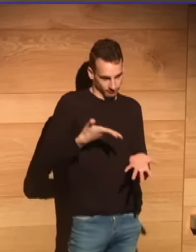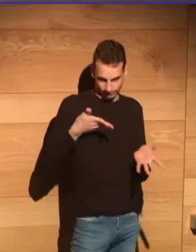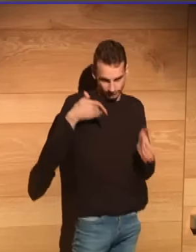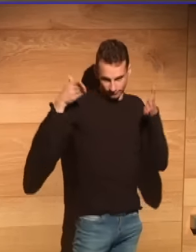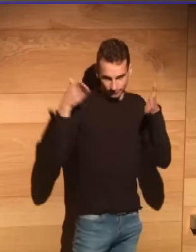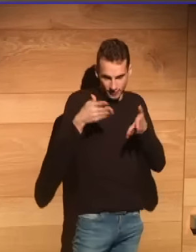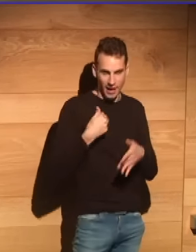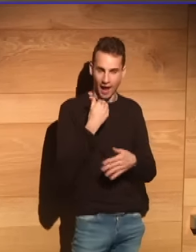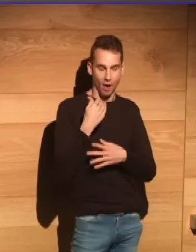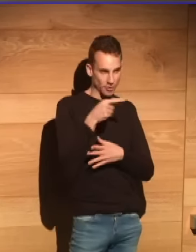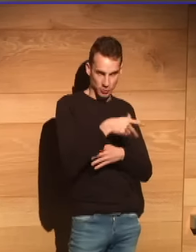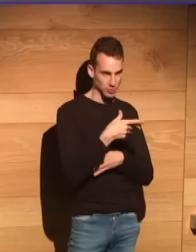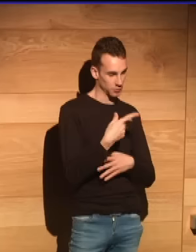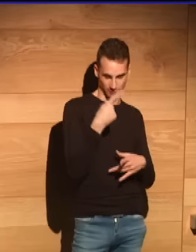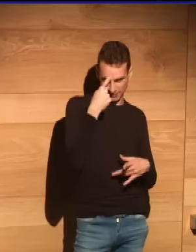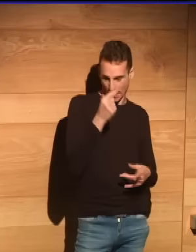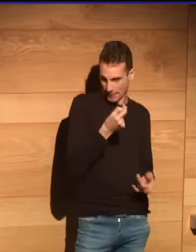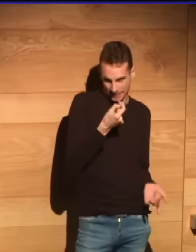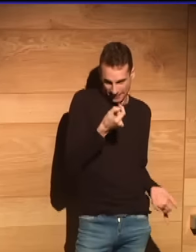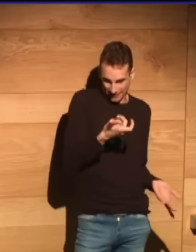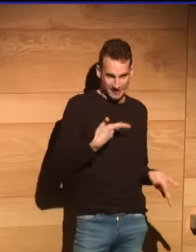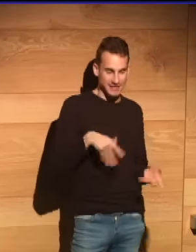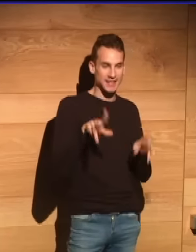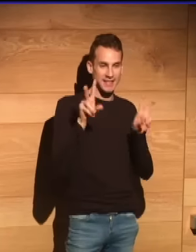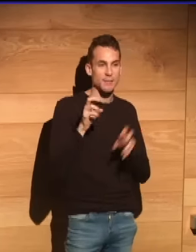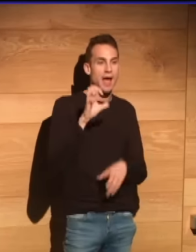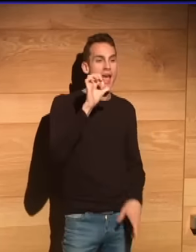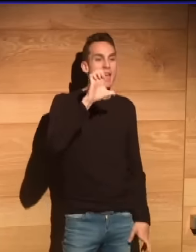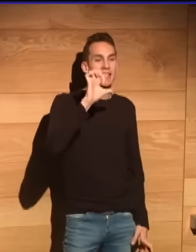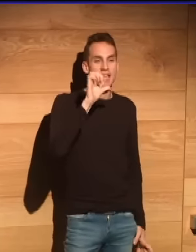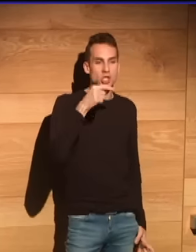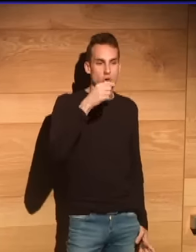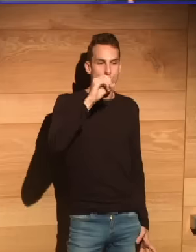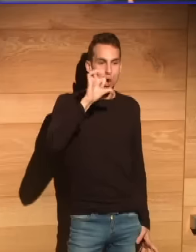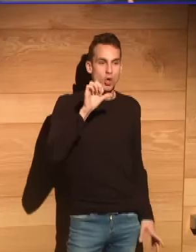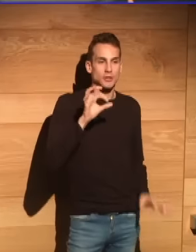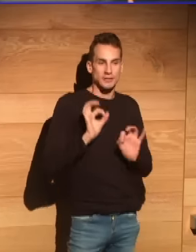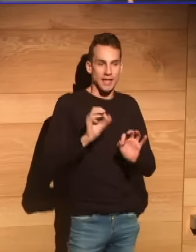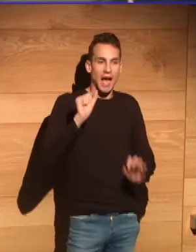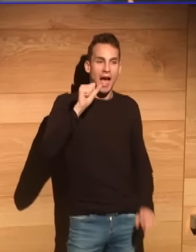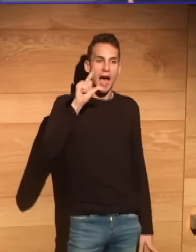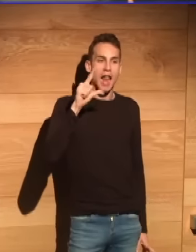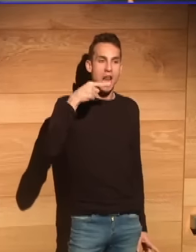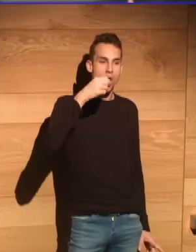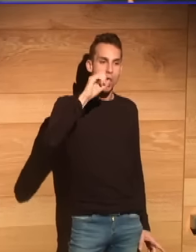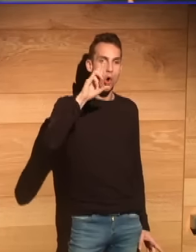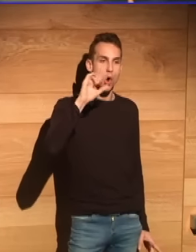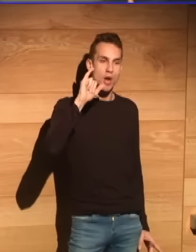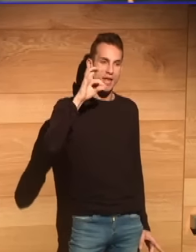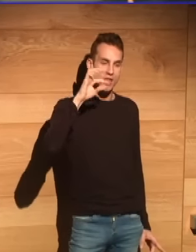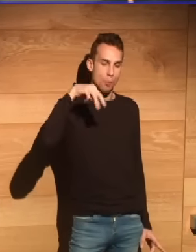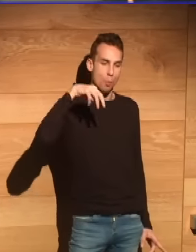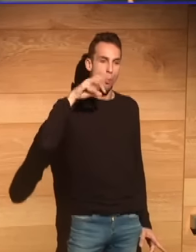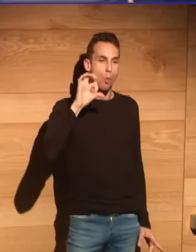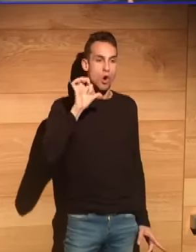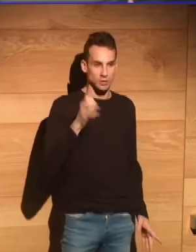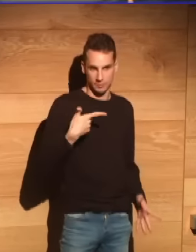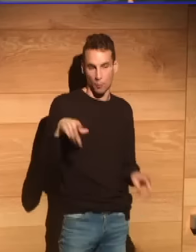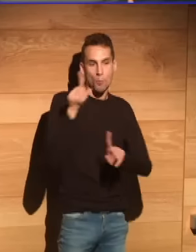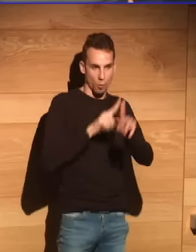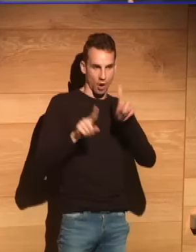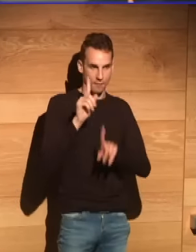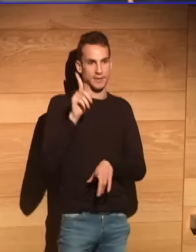lo que tú no sabes casi nada, claro, que son los sesgos de los algoritmos con todos los problemas que lleva aparejados para el